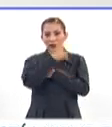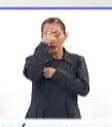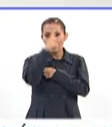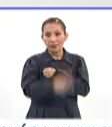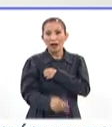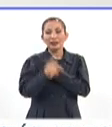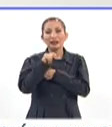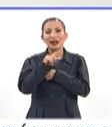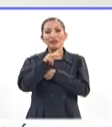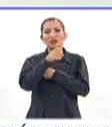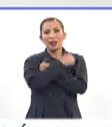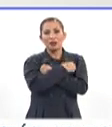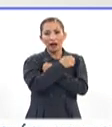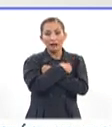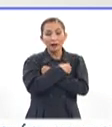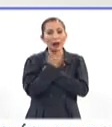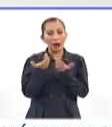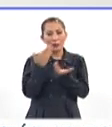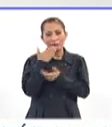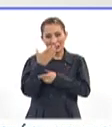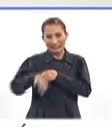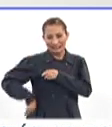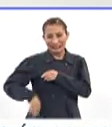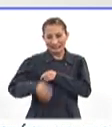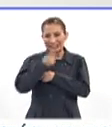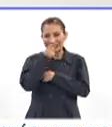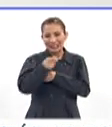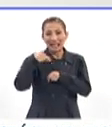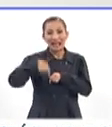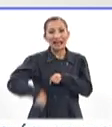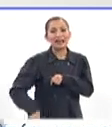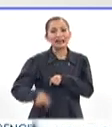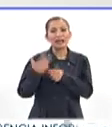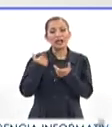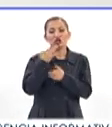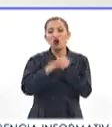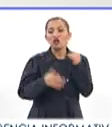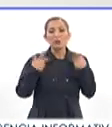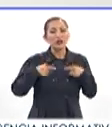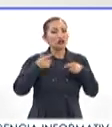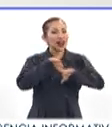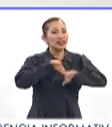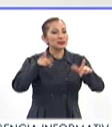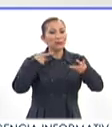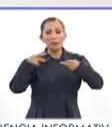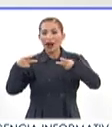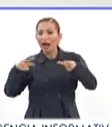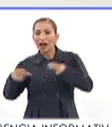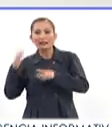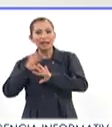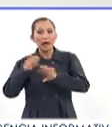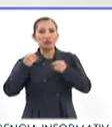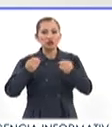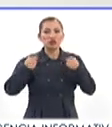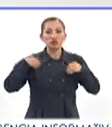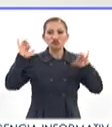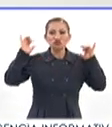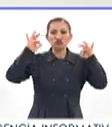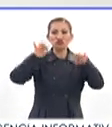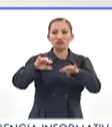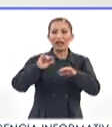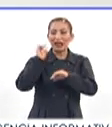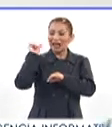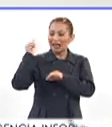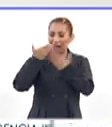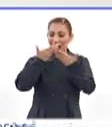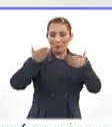Educación de México de Televisión Educativa. Pues como bien lo estás diciendo, estamos aquí, todo mundo alistándose. Como puedes ver, ya hay muchísimo movimiento, acaban